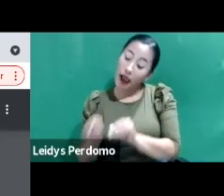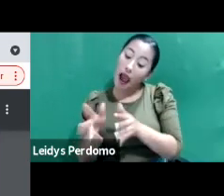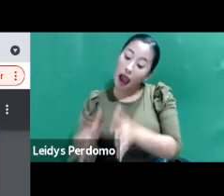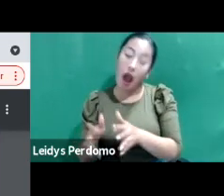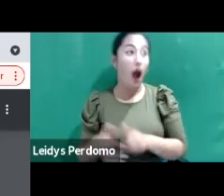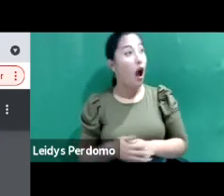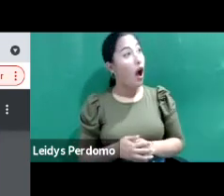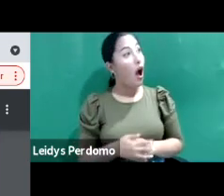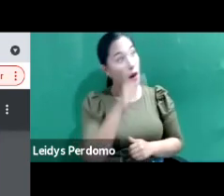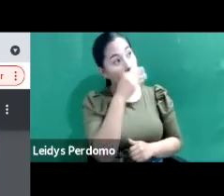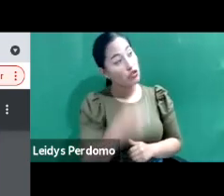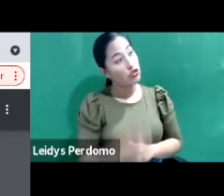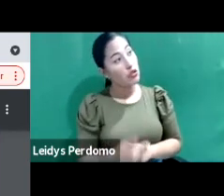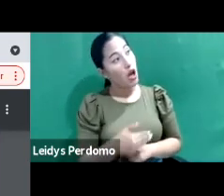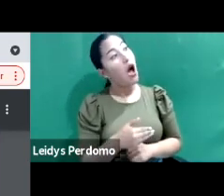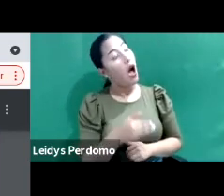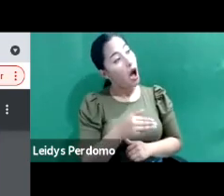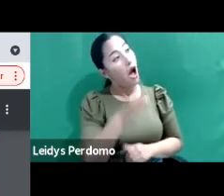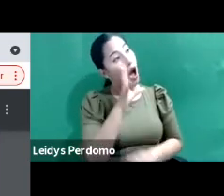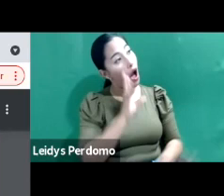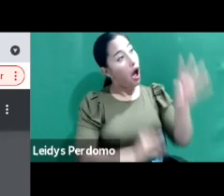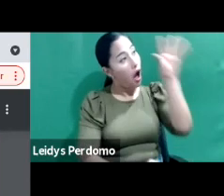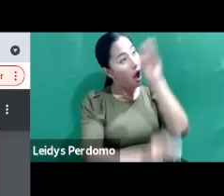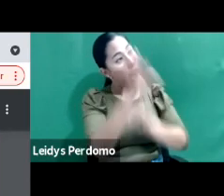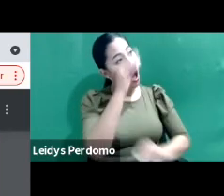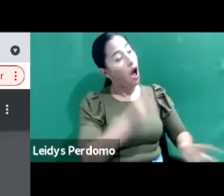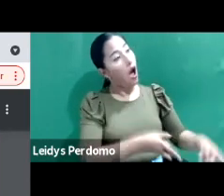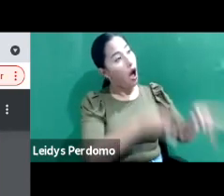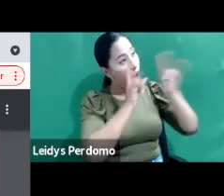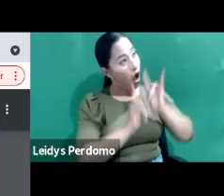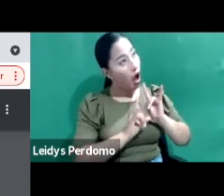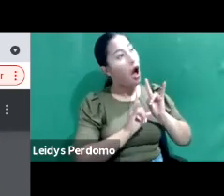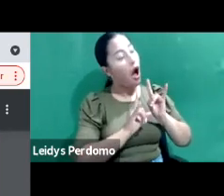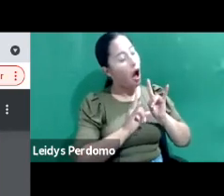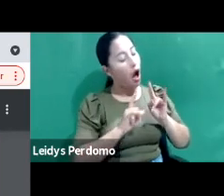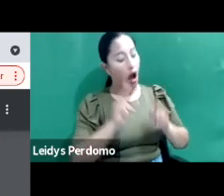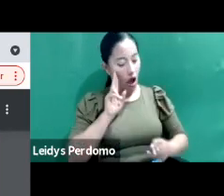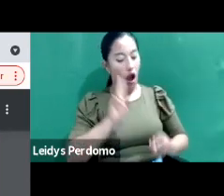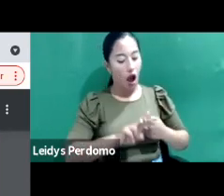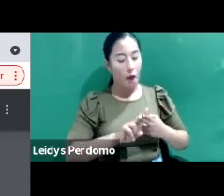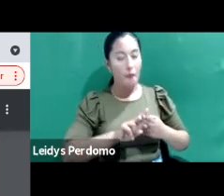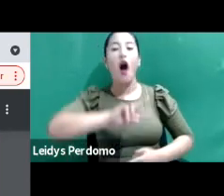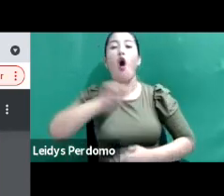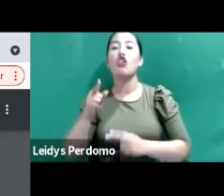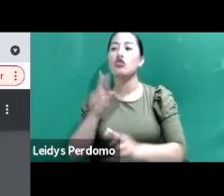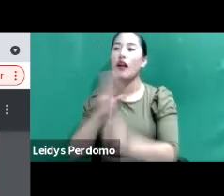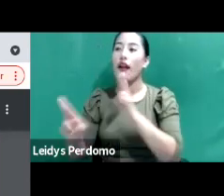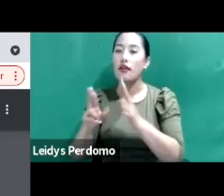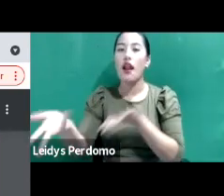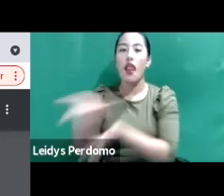muchísima más predicción con respecto a las interacciones con otros. Porque el primer componente para identificar la